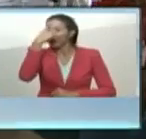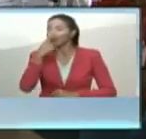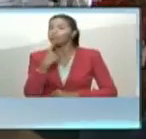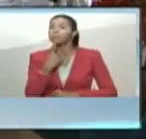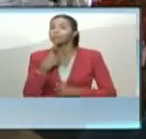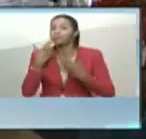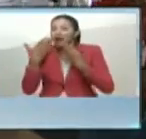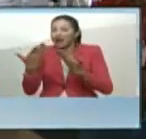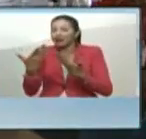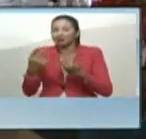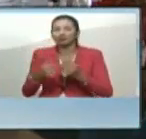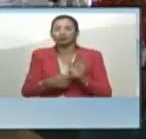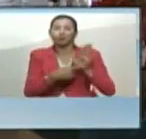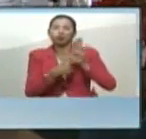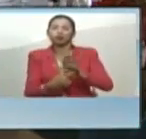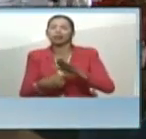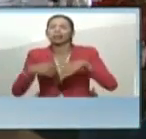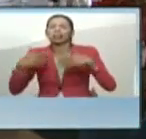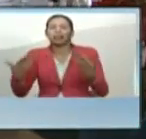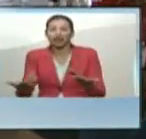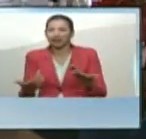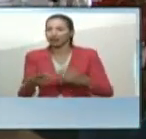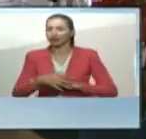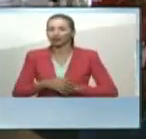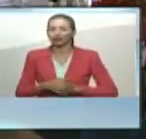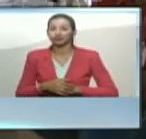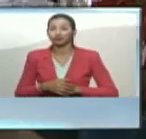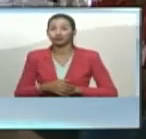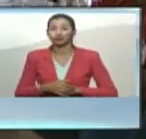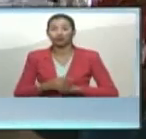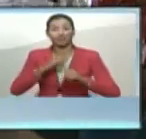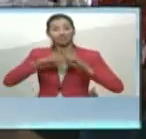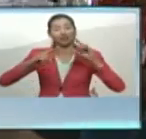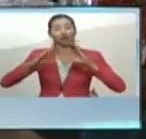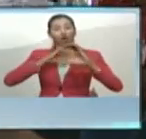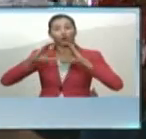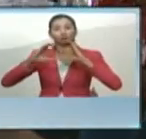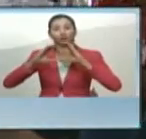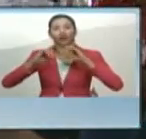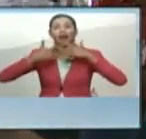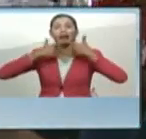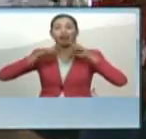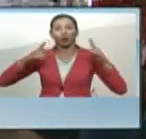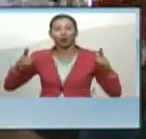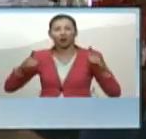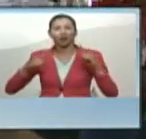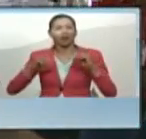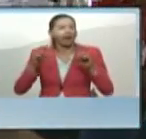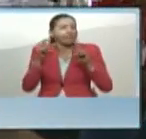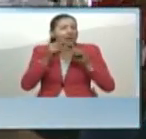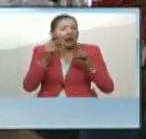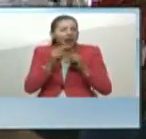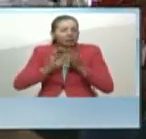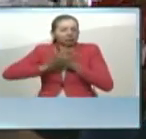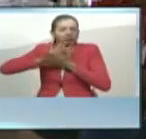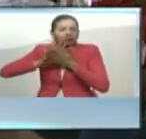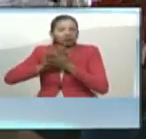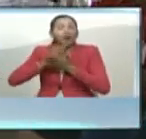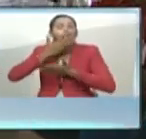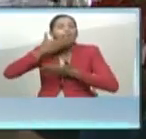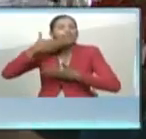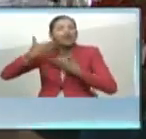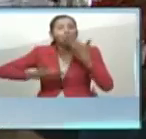transmitir siempre, todos los días, los medios, el lenguaje, todo hay que renovarlo,